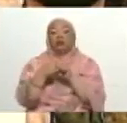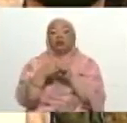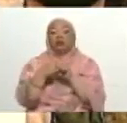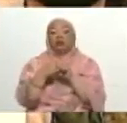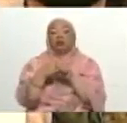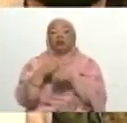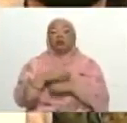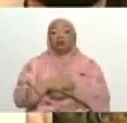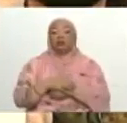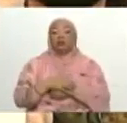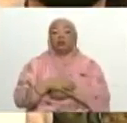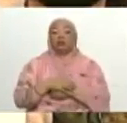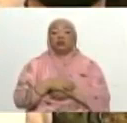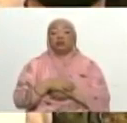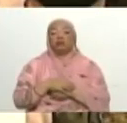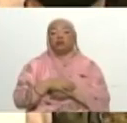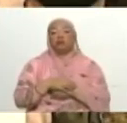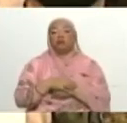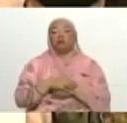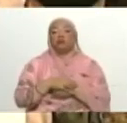Sería